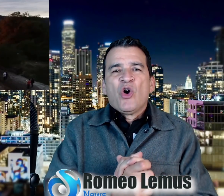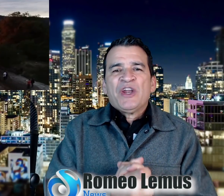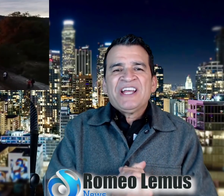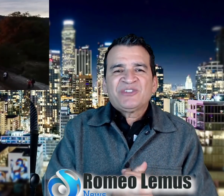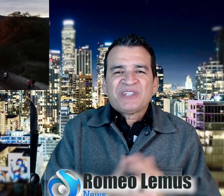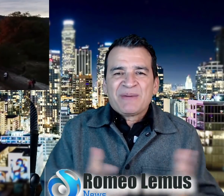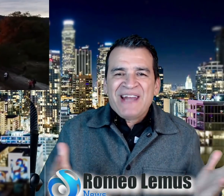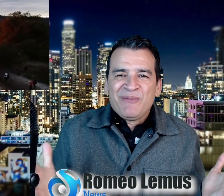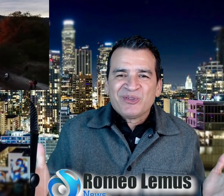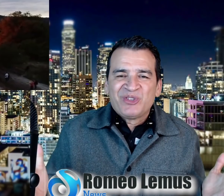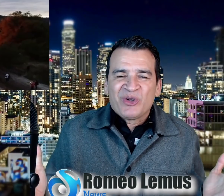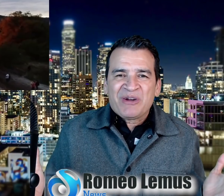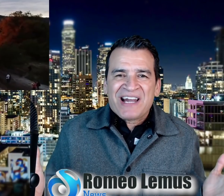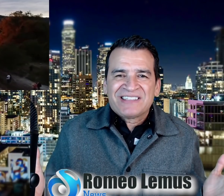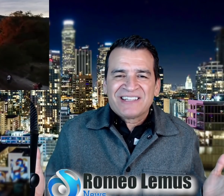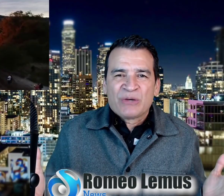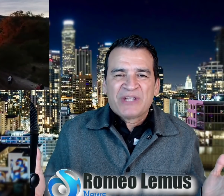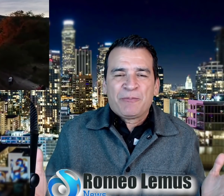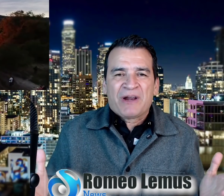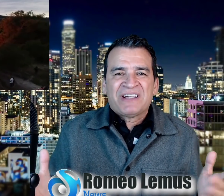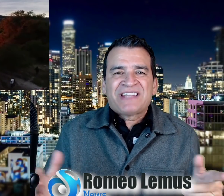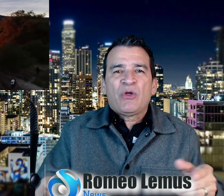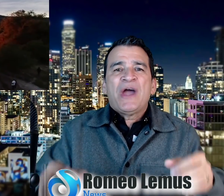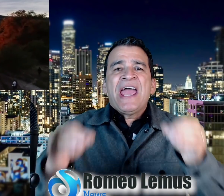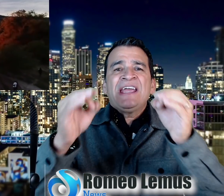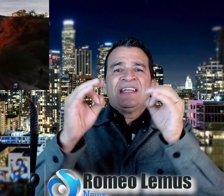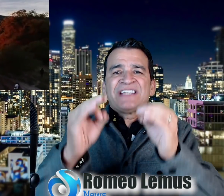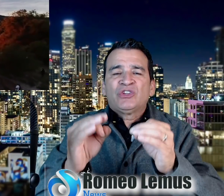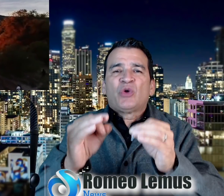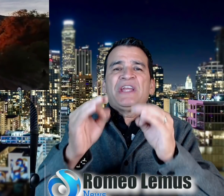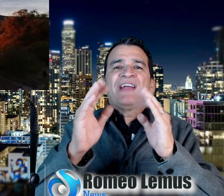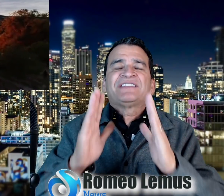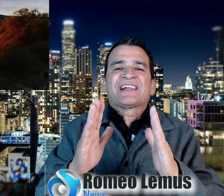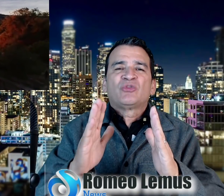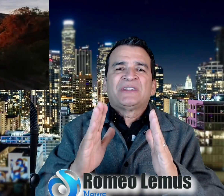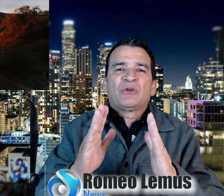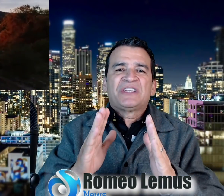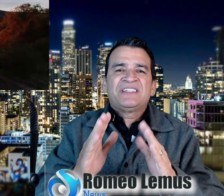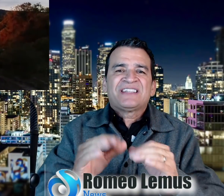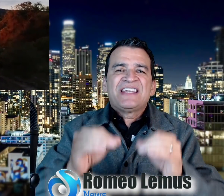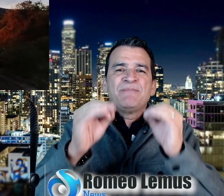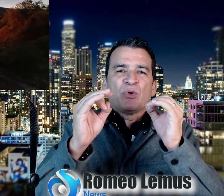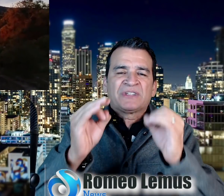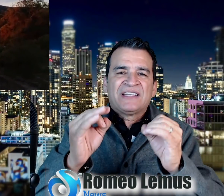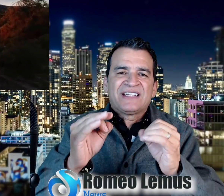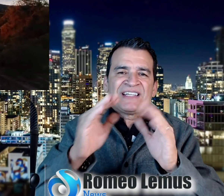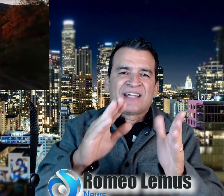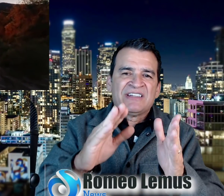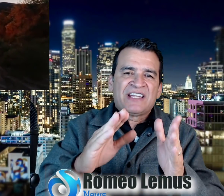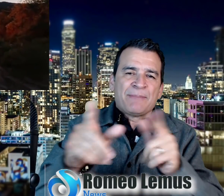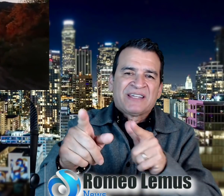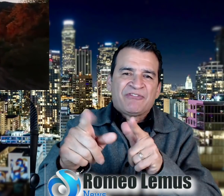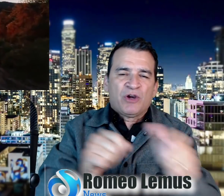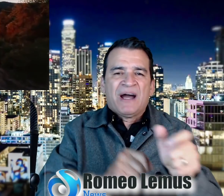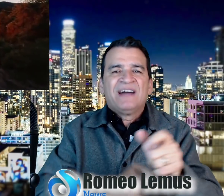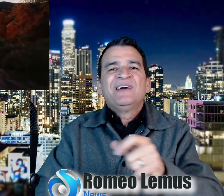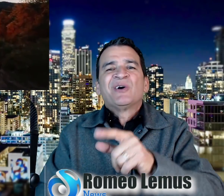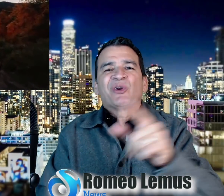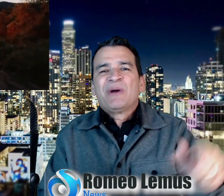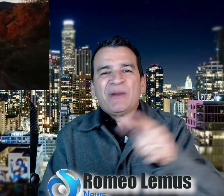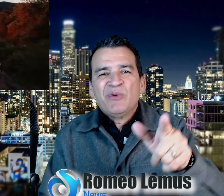con esto terminamos yo quiero agradecerles a ustedes por haber estado en sintonía de este resumen de noticias importantes a través de la plataforma